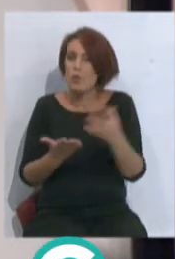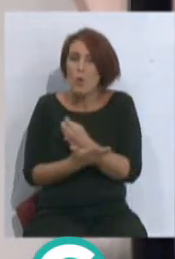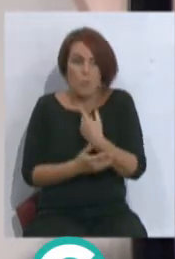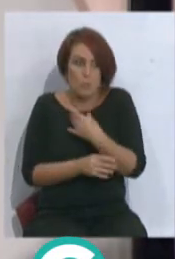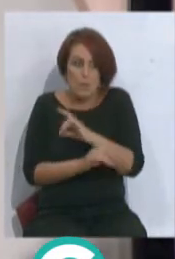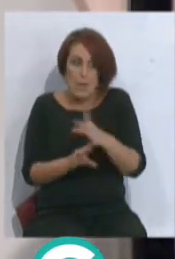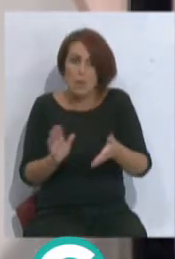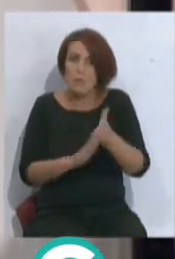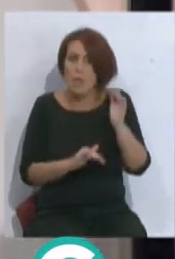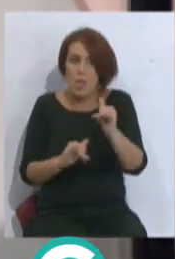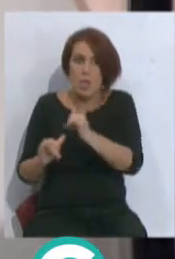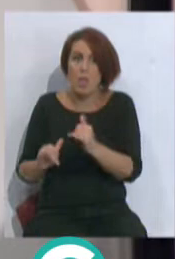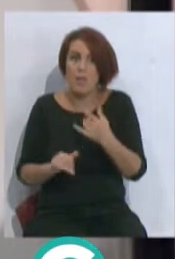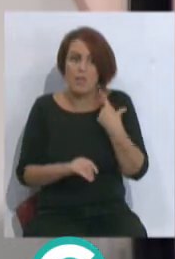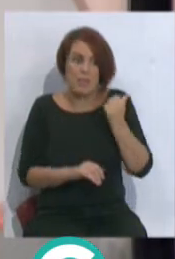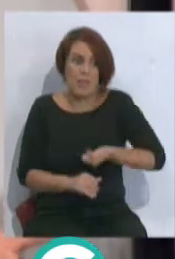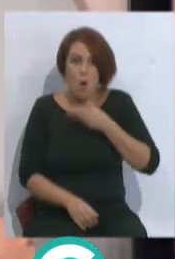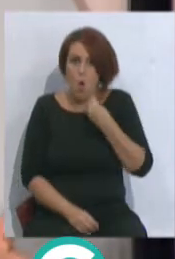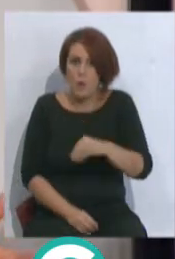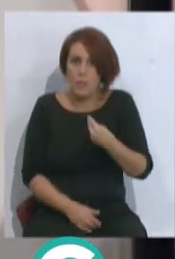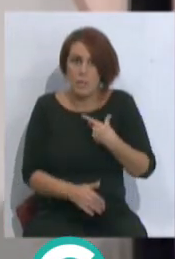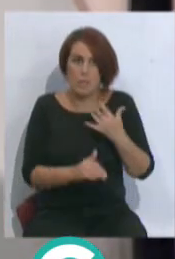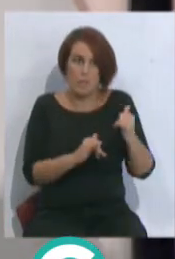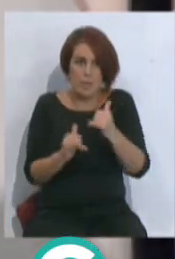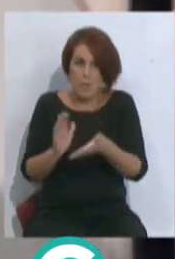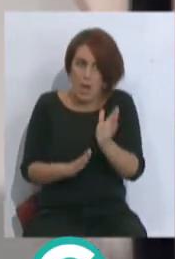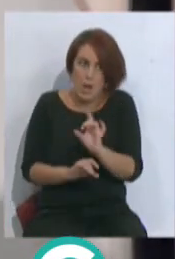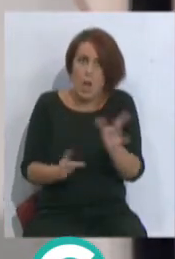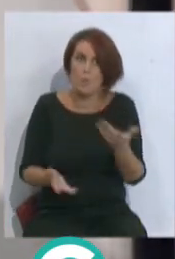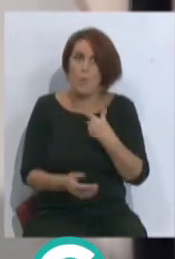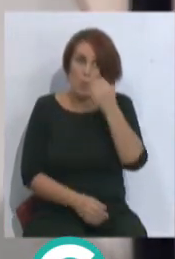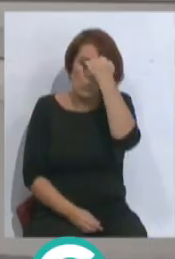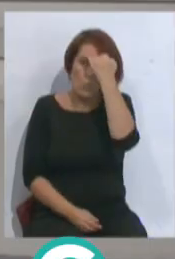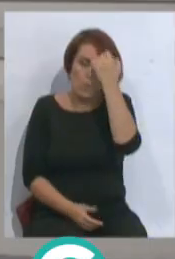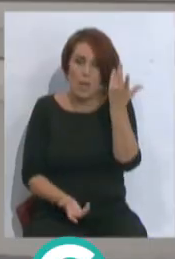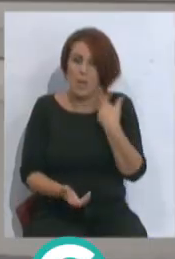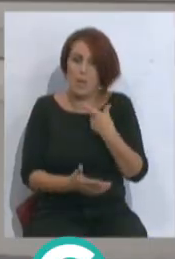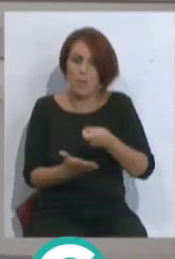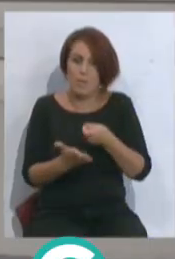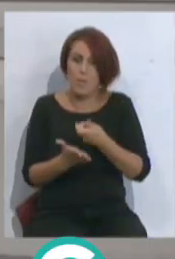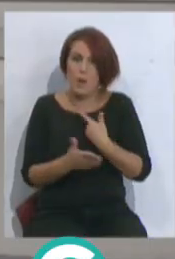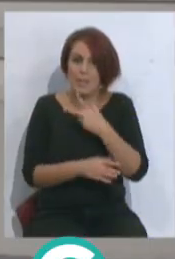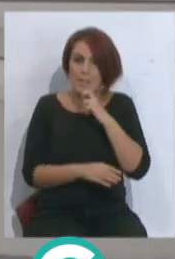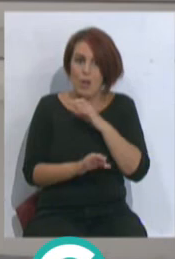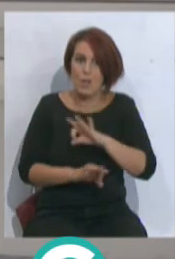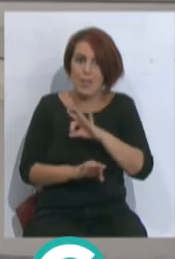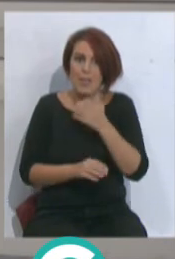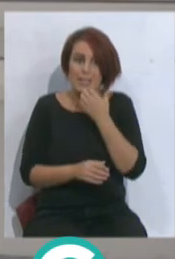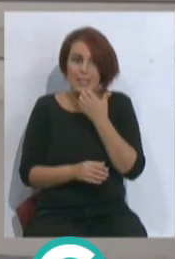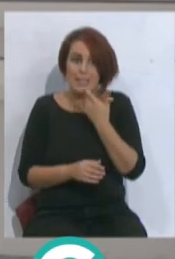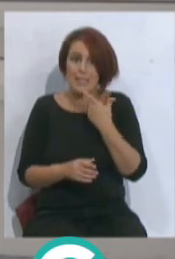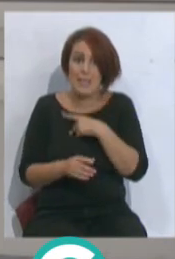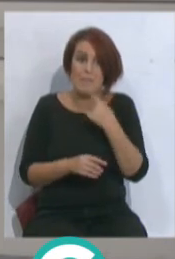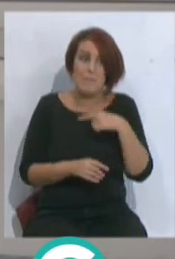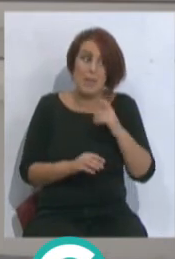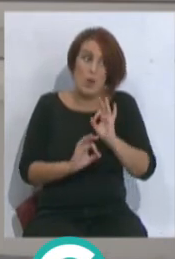clarísimo que salen, lo que te estoy diciendo, tíos con dinero y jóvenes, claro que salen con, lo que pasa es que fueron muy todos los pequeños y hicieron un reservado, es lo tengo clarísimo, si acaba de perder es una